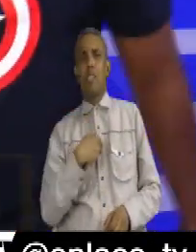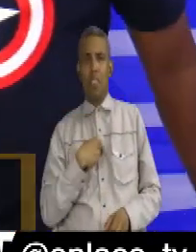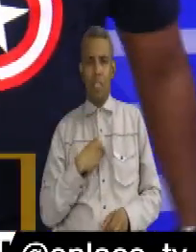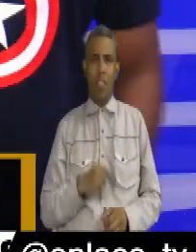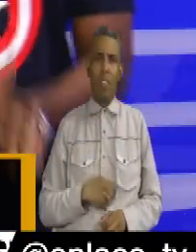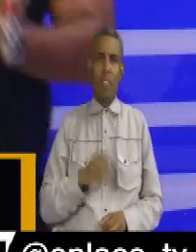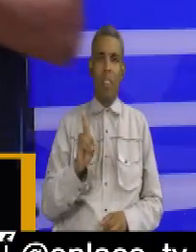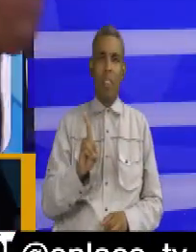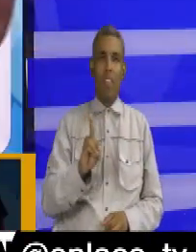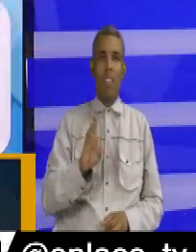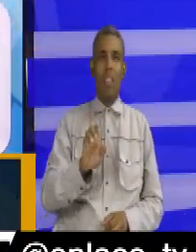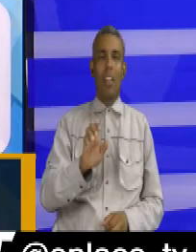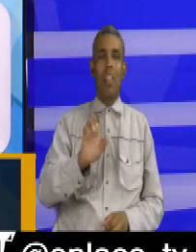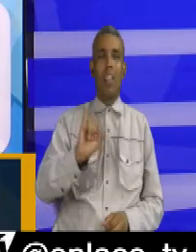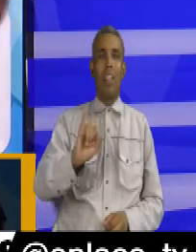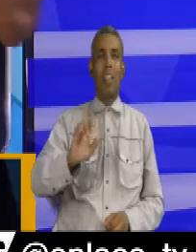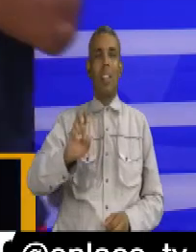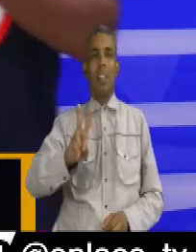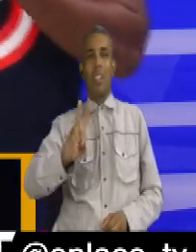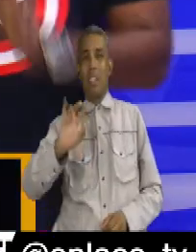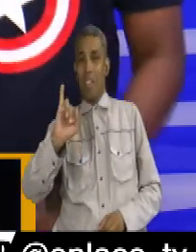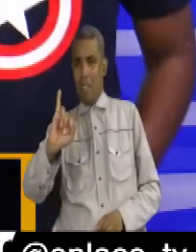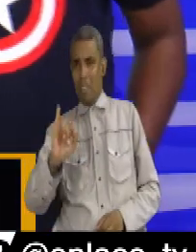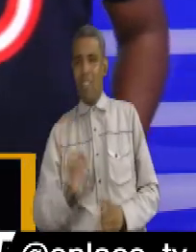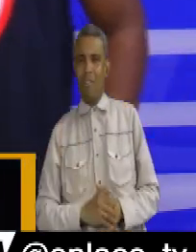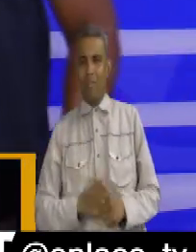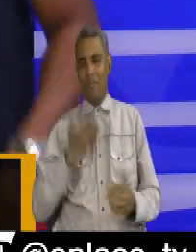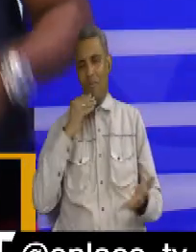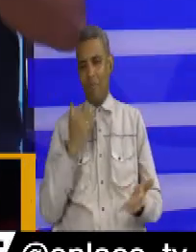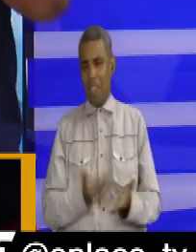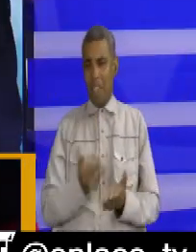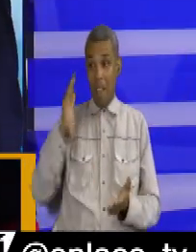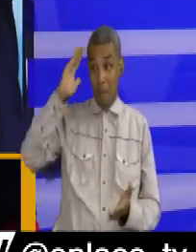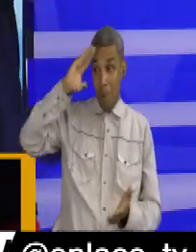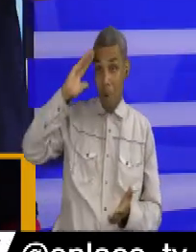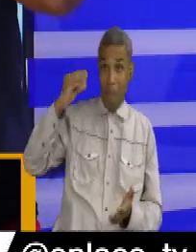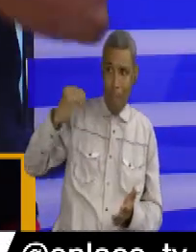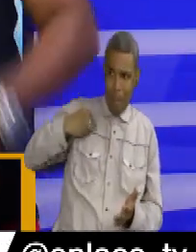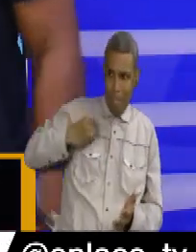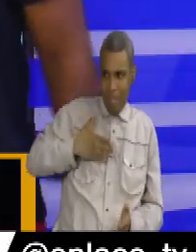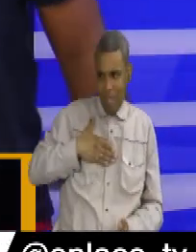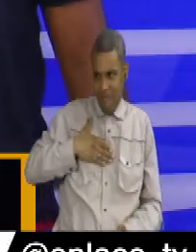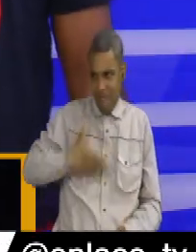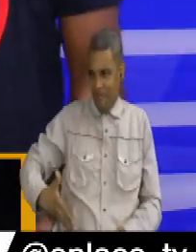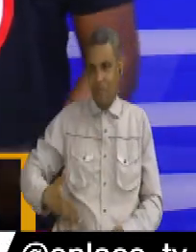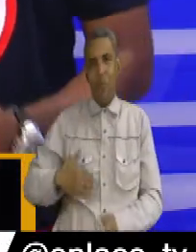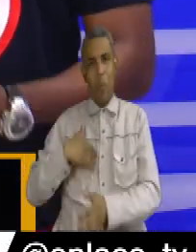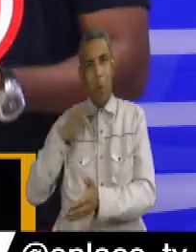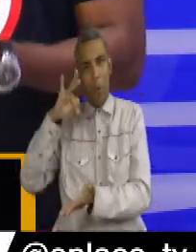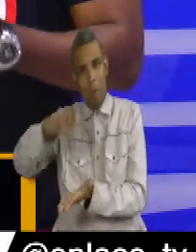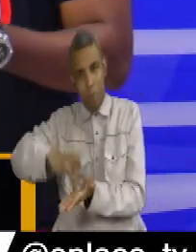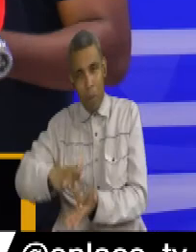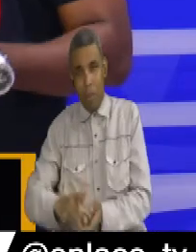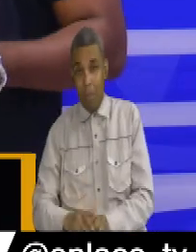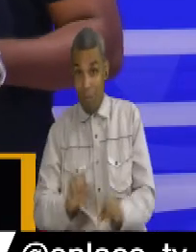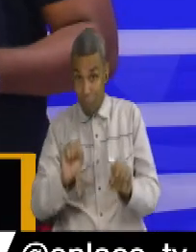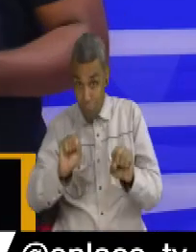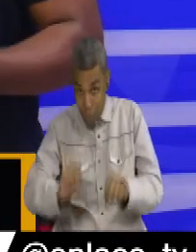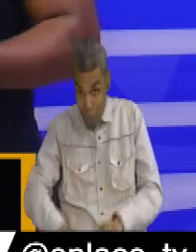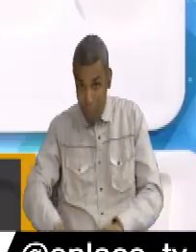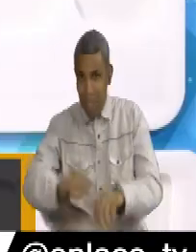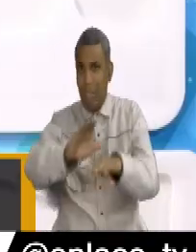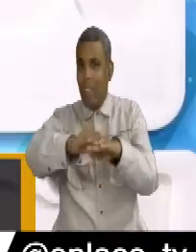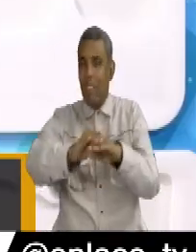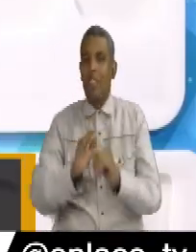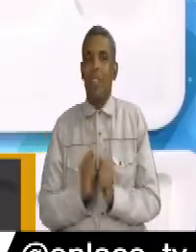muy contentos de estar aquí, de verdad. Estamos agradecidos con la policía por esta invitación que nos hace. A todos los televidentes le hacemos la invitación para que